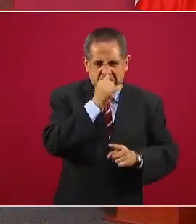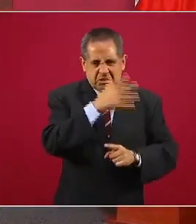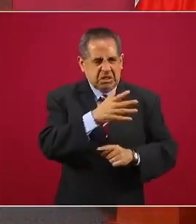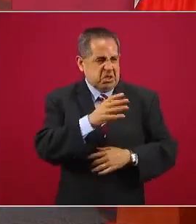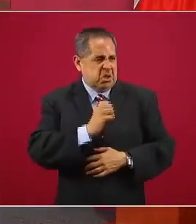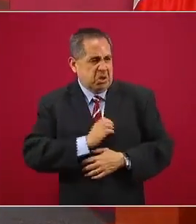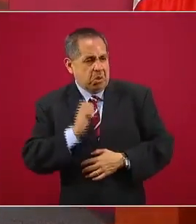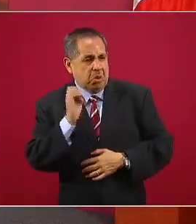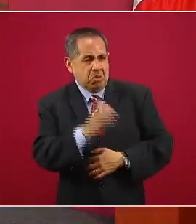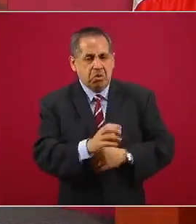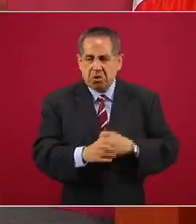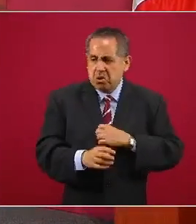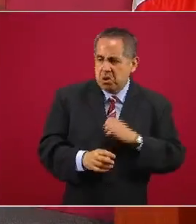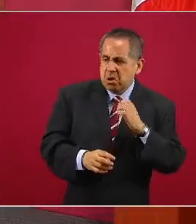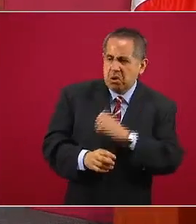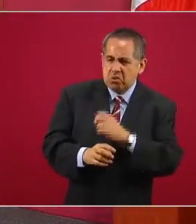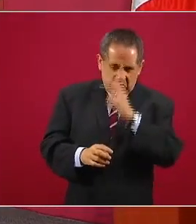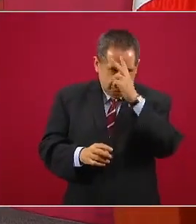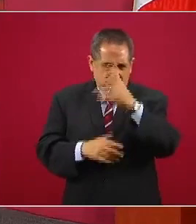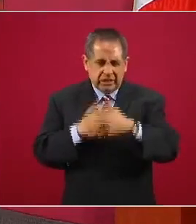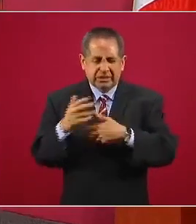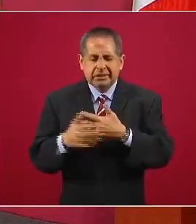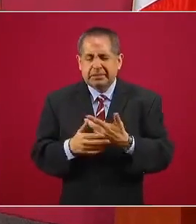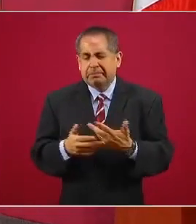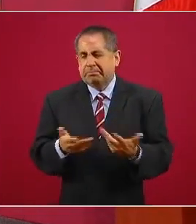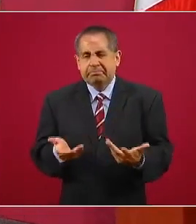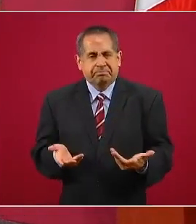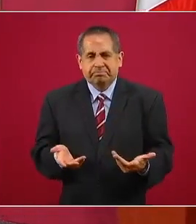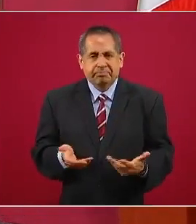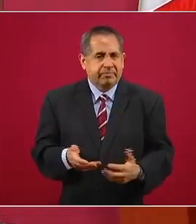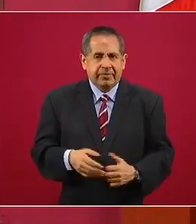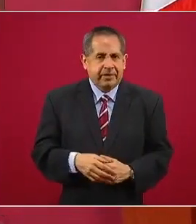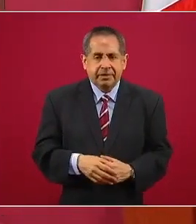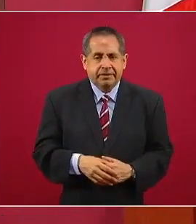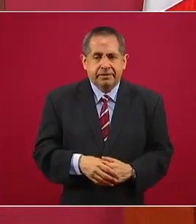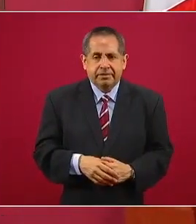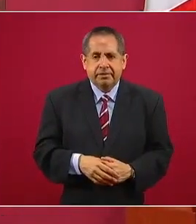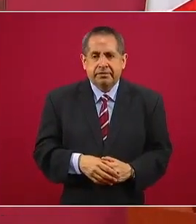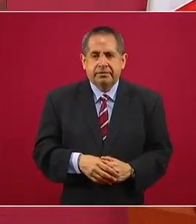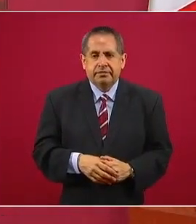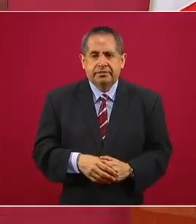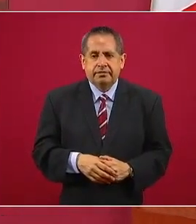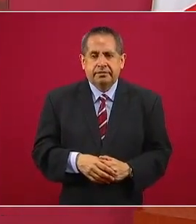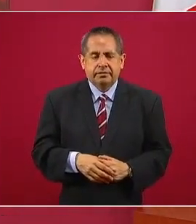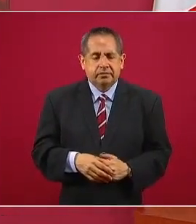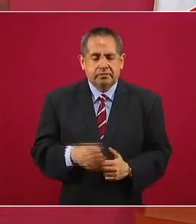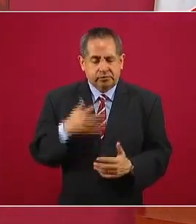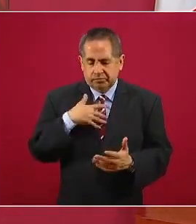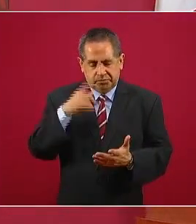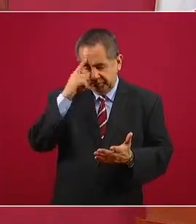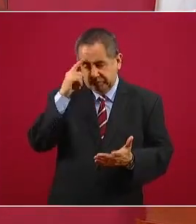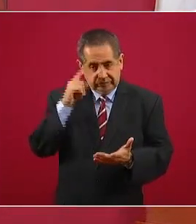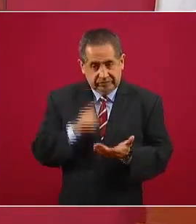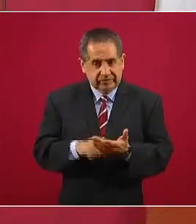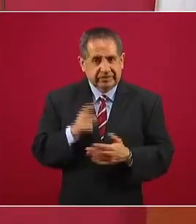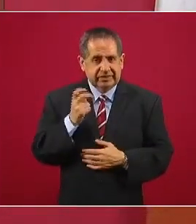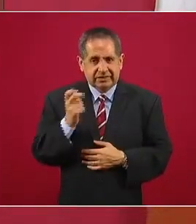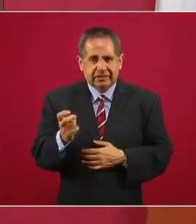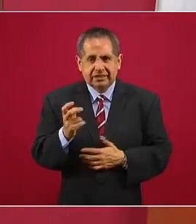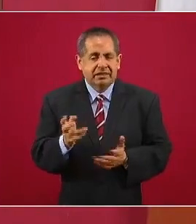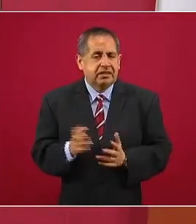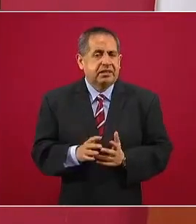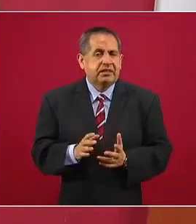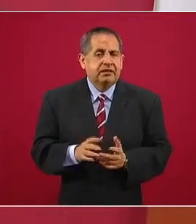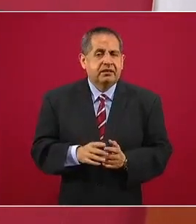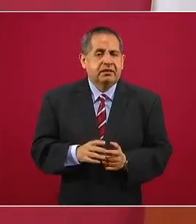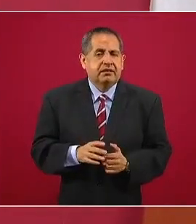odio, de violencia. Yo creo que eso es lo